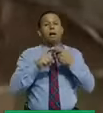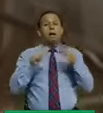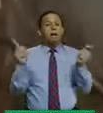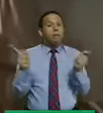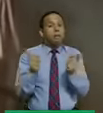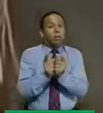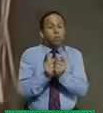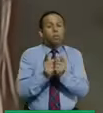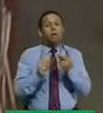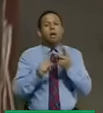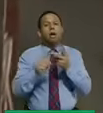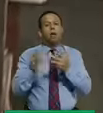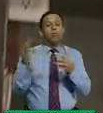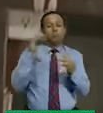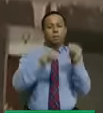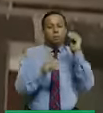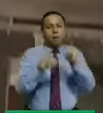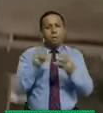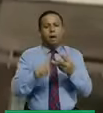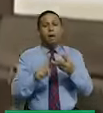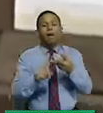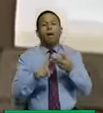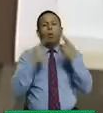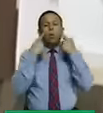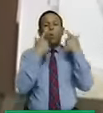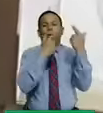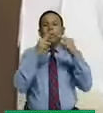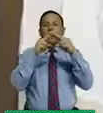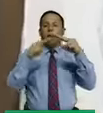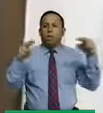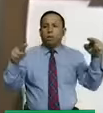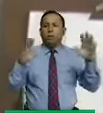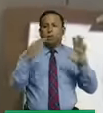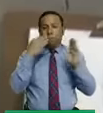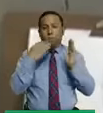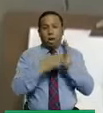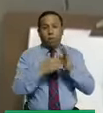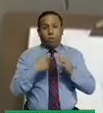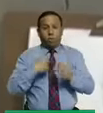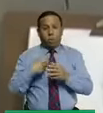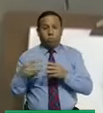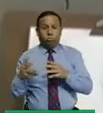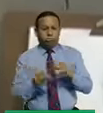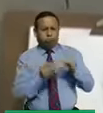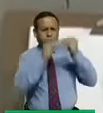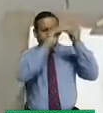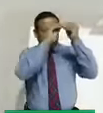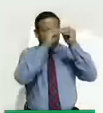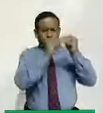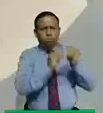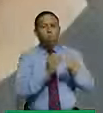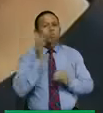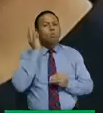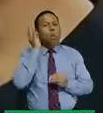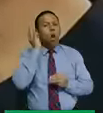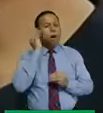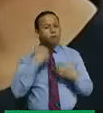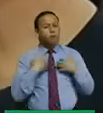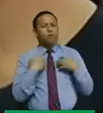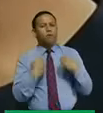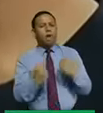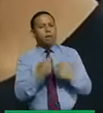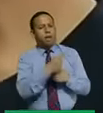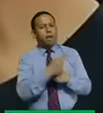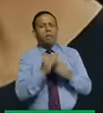quiero representar en la naturaleza como que es una mujer de árbol de roble, y bueno, tiene